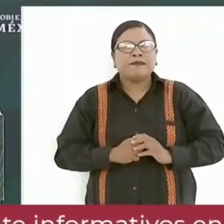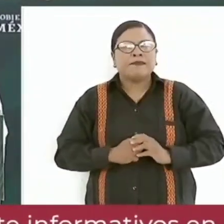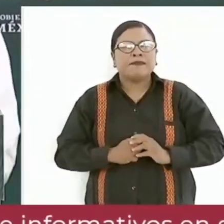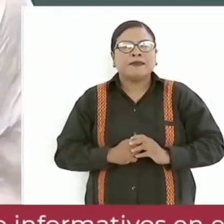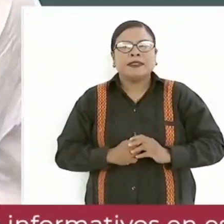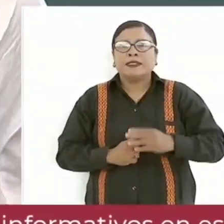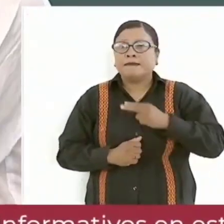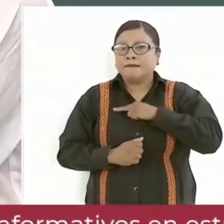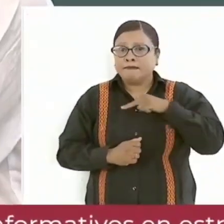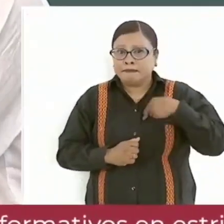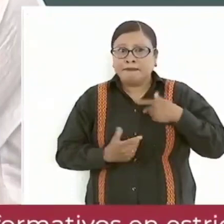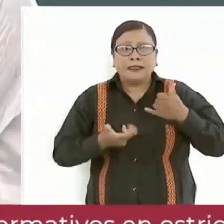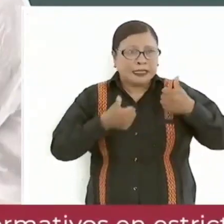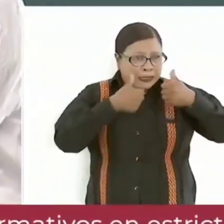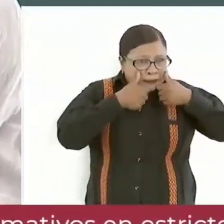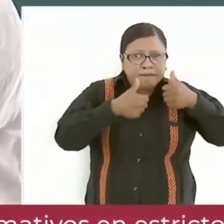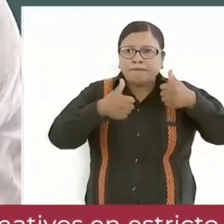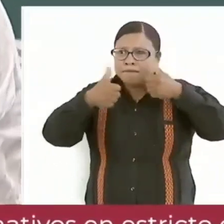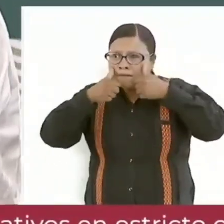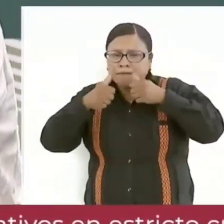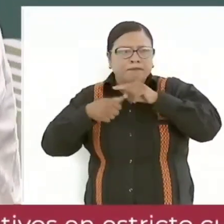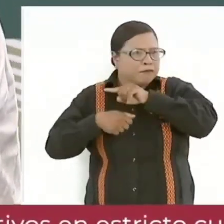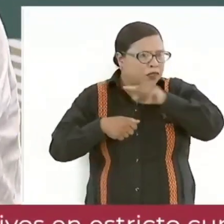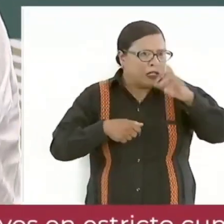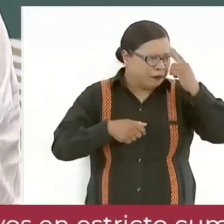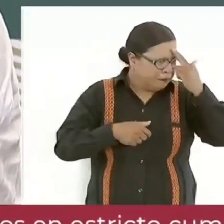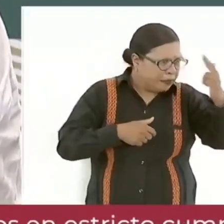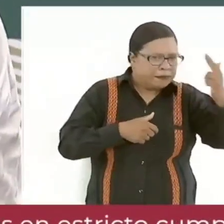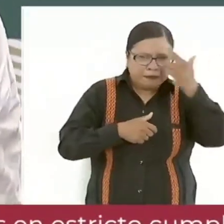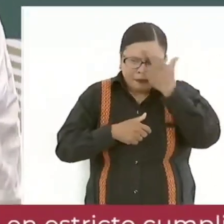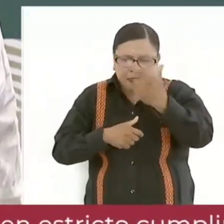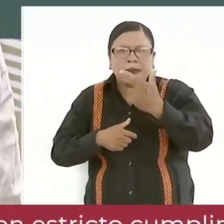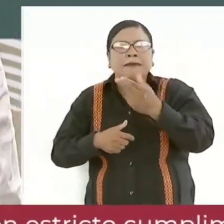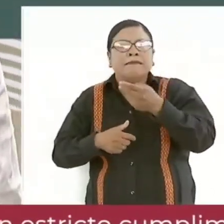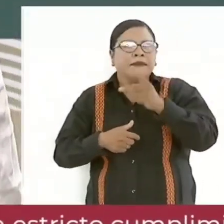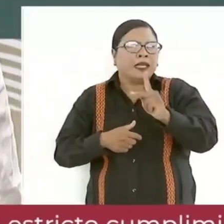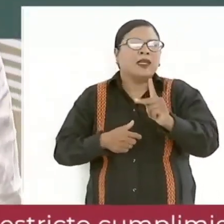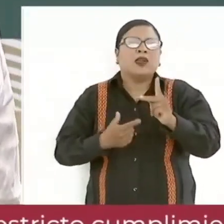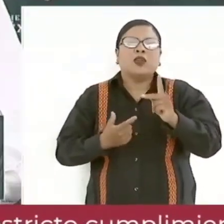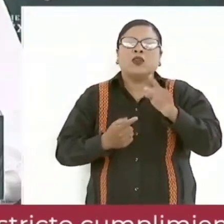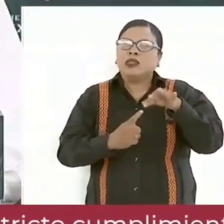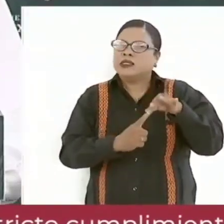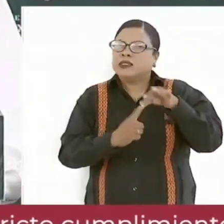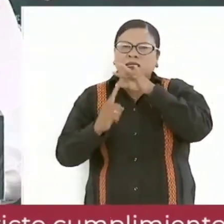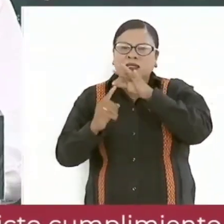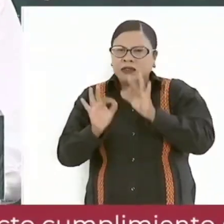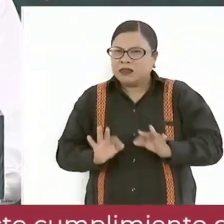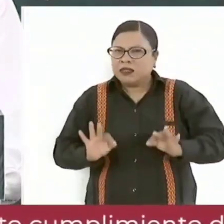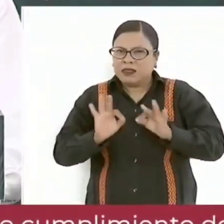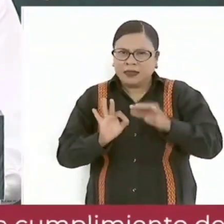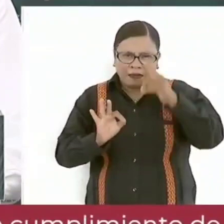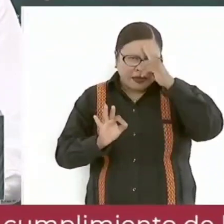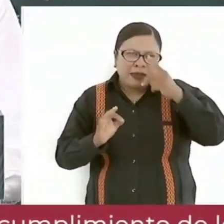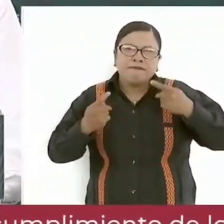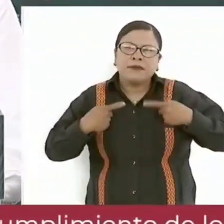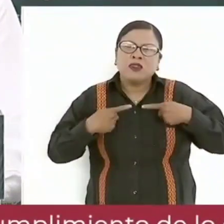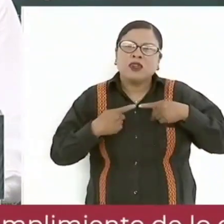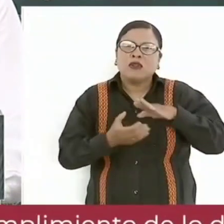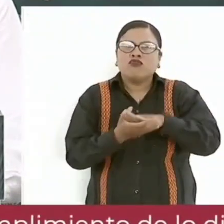estamos atendiendo a todos, escuchando a todos, respetando a todos, pero se le está dando preferencia a la gente